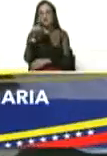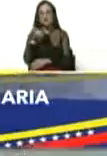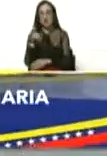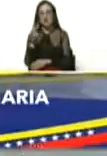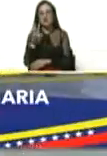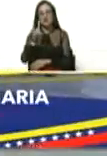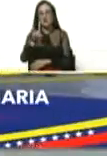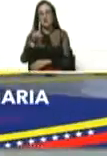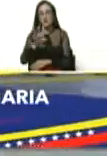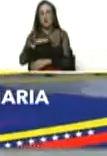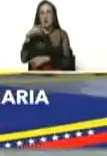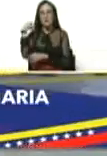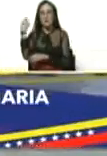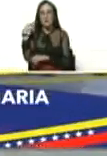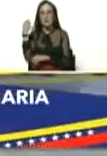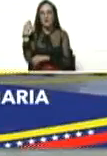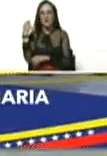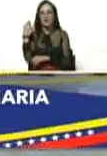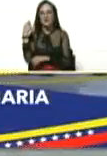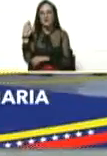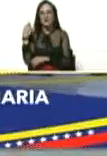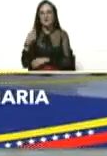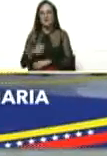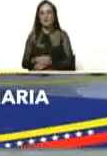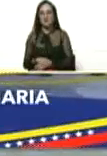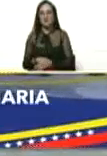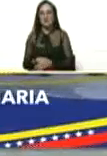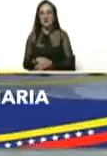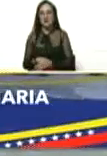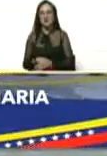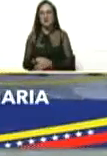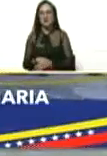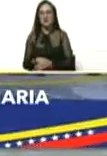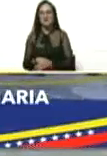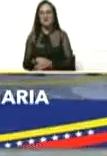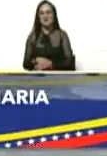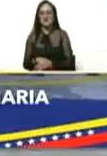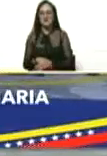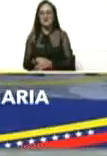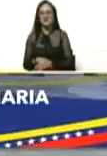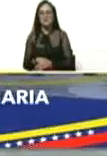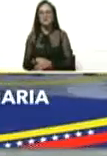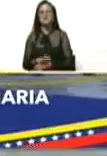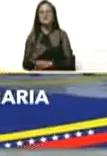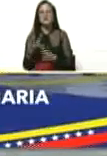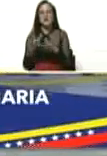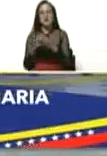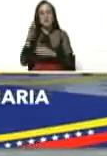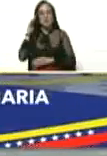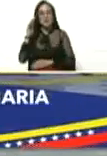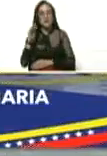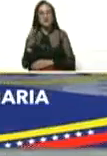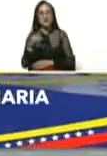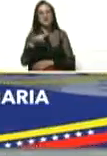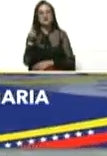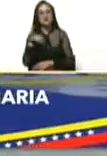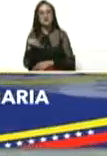31 Apure. Está el general de brigada Franceschi Márquez, comandante de la